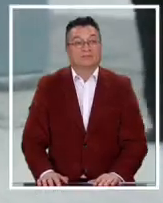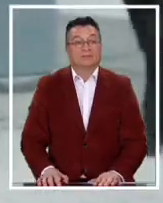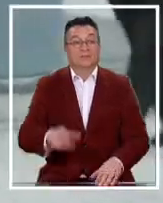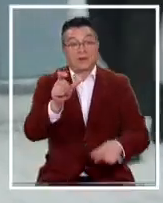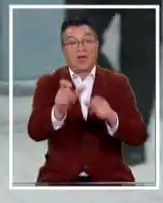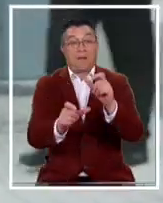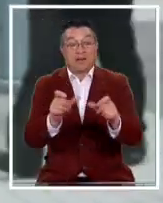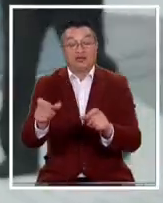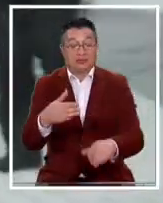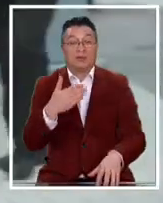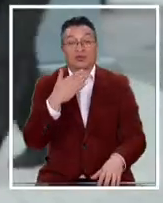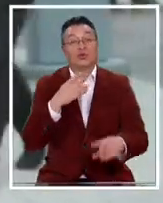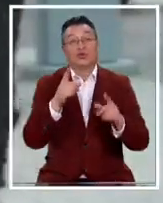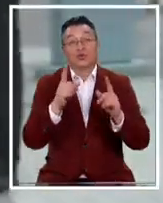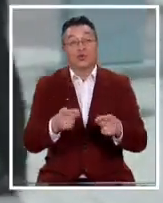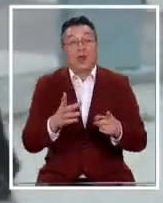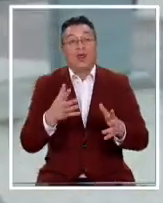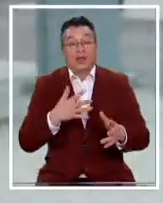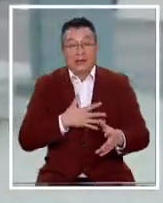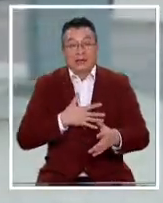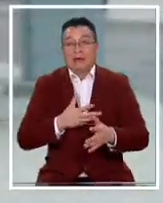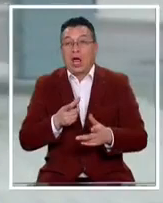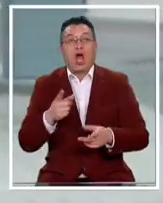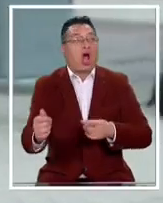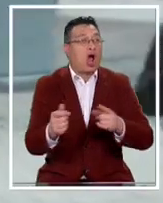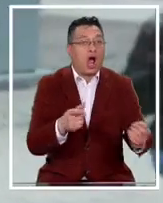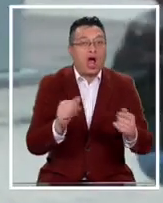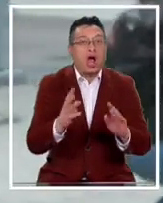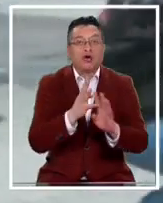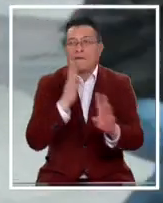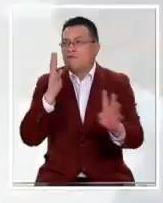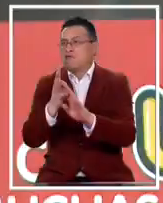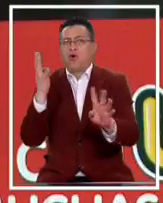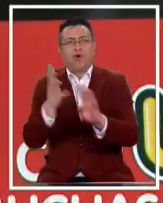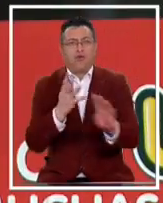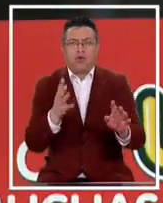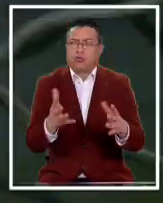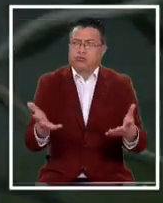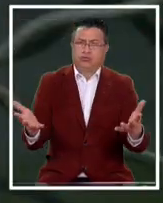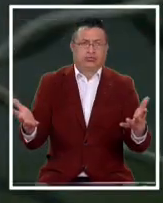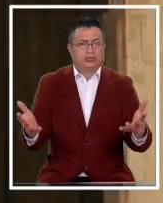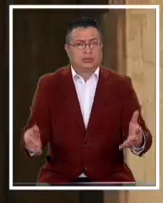La gente igual está como, no sé si deseosa de comprar, porque hay mucha fila en todas partes.